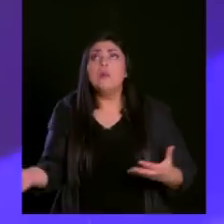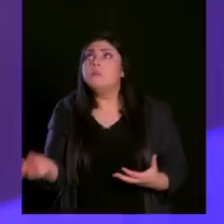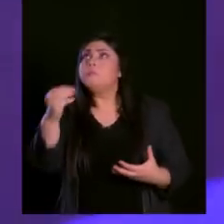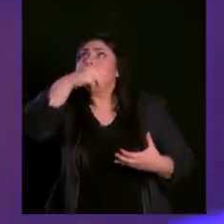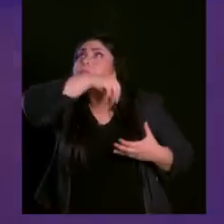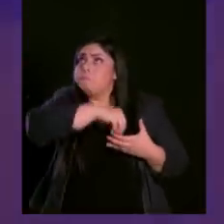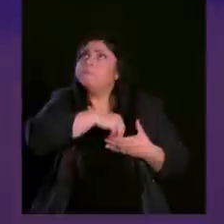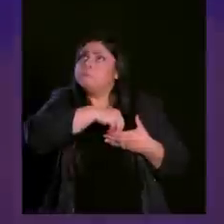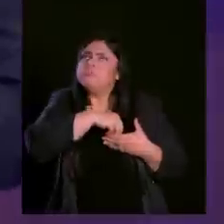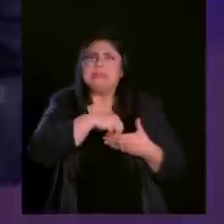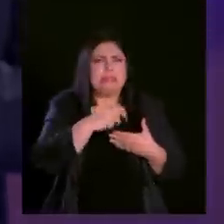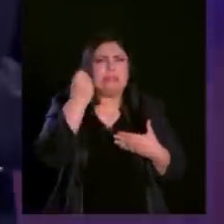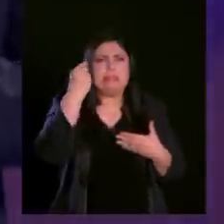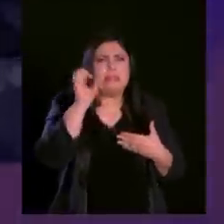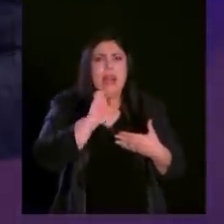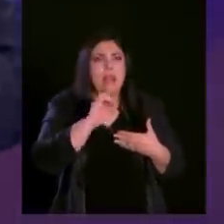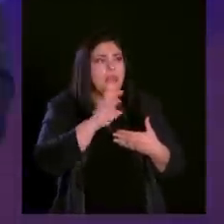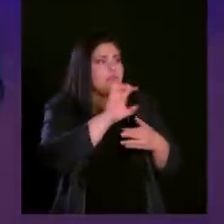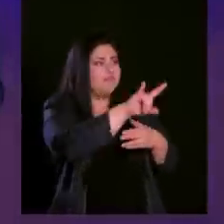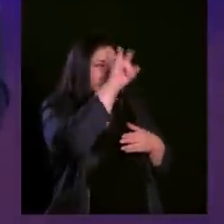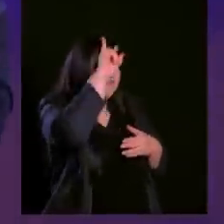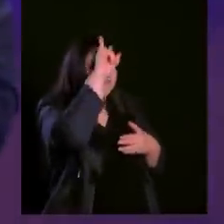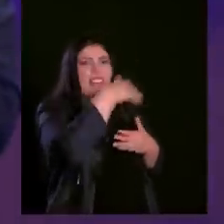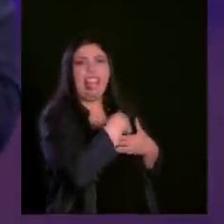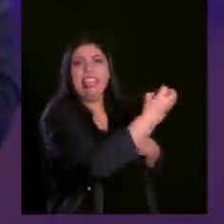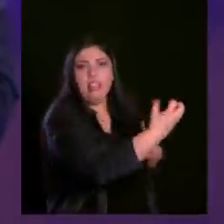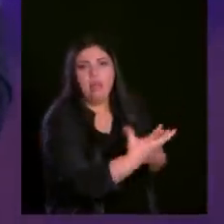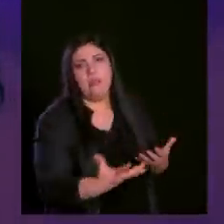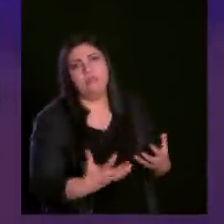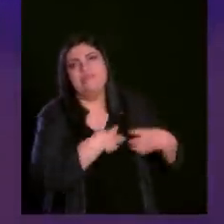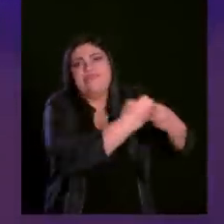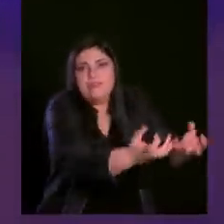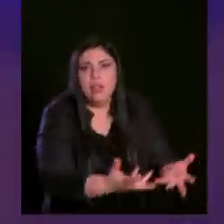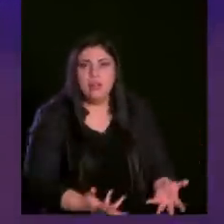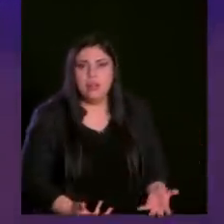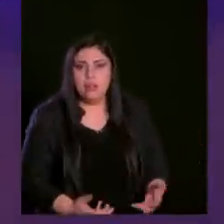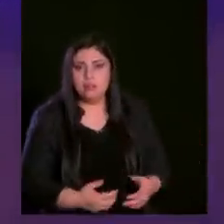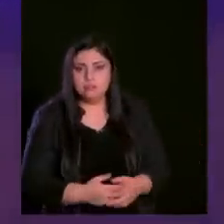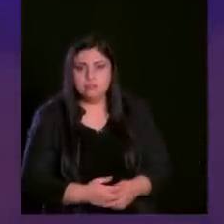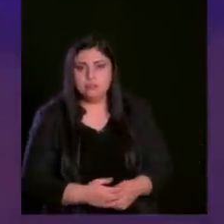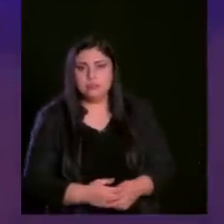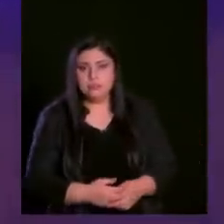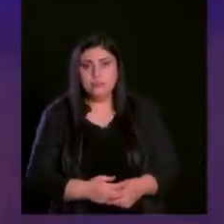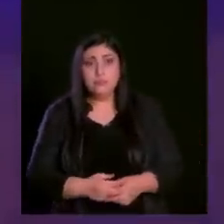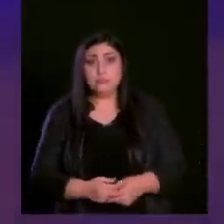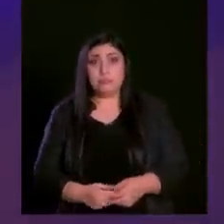me vas a ayudar trae tu Biblia y trae tu celular tienes celular tráelo